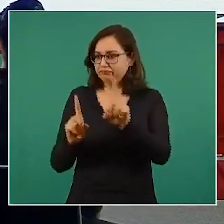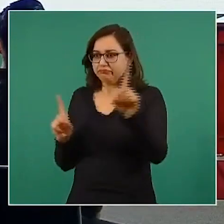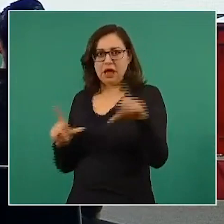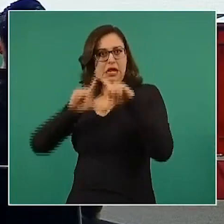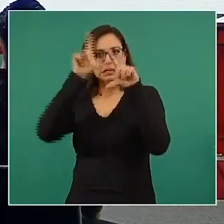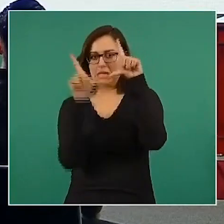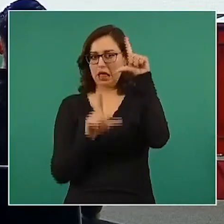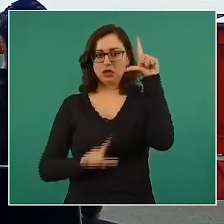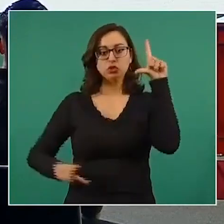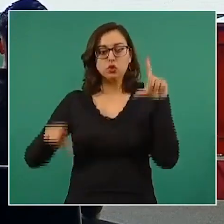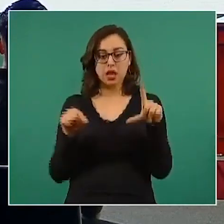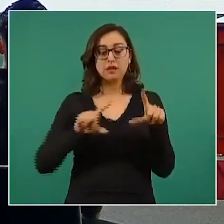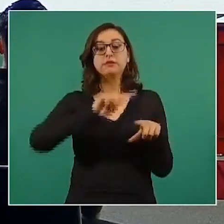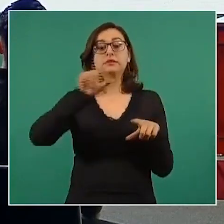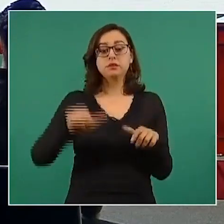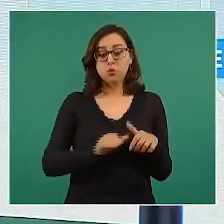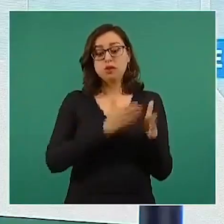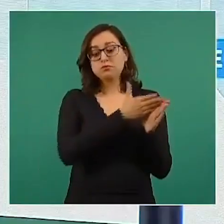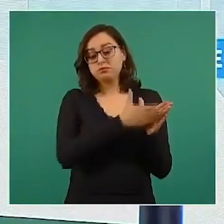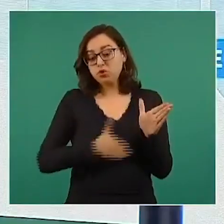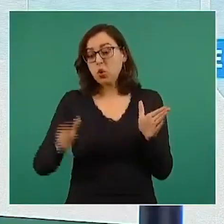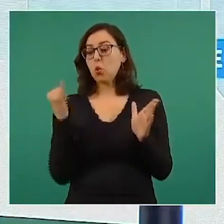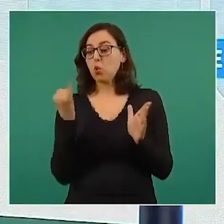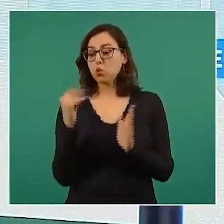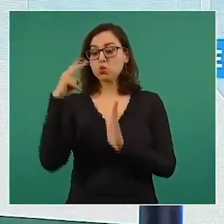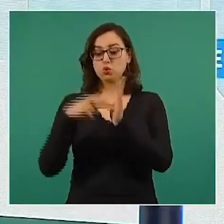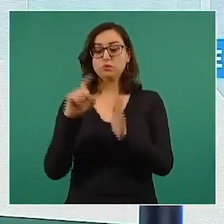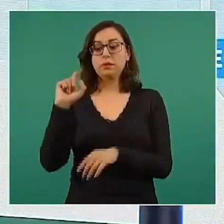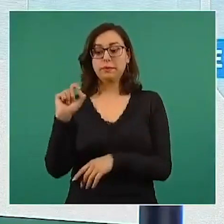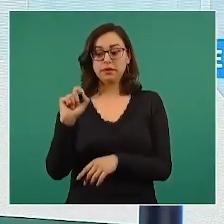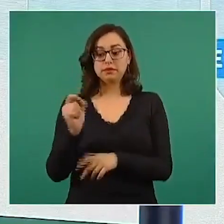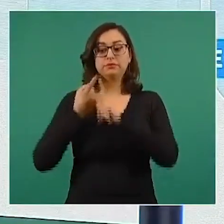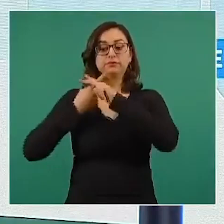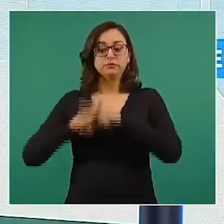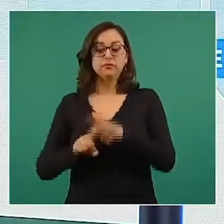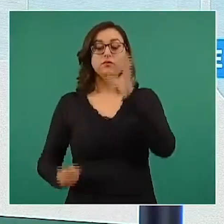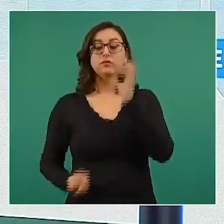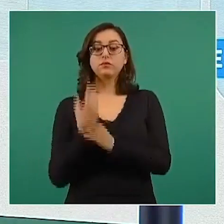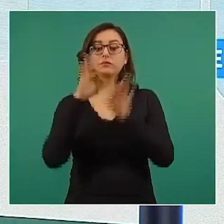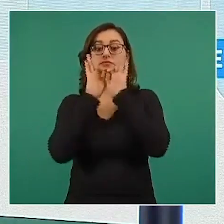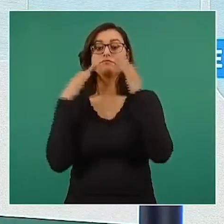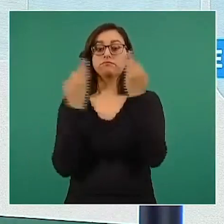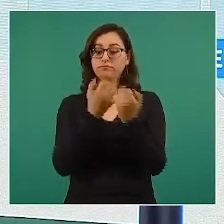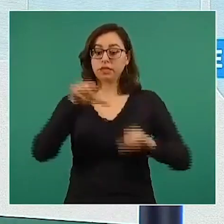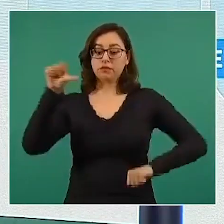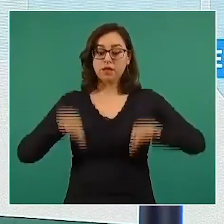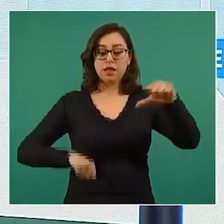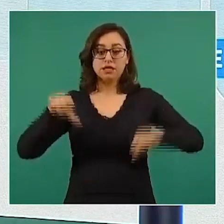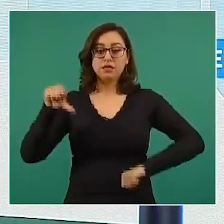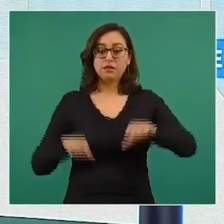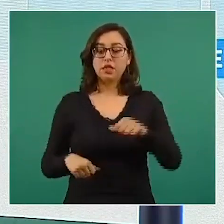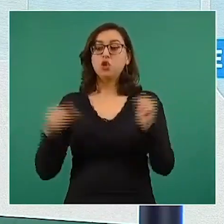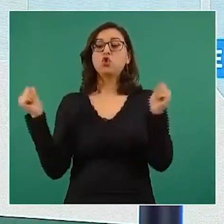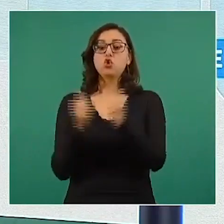Distancia. Evolucionó después de junio de 2020 hacia el sistema de nueva normalidad con el